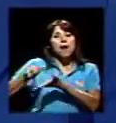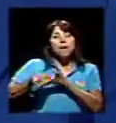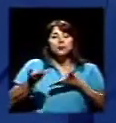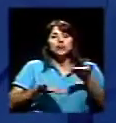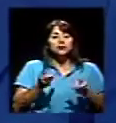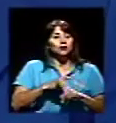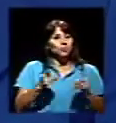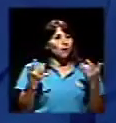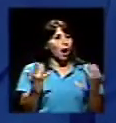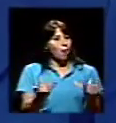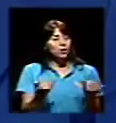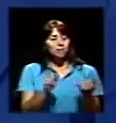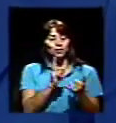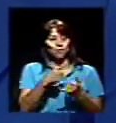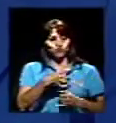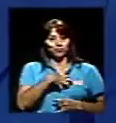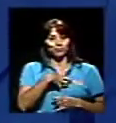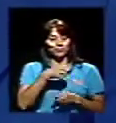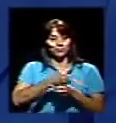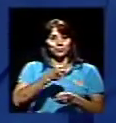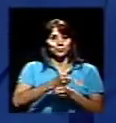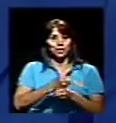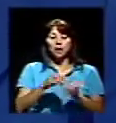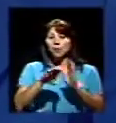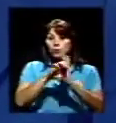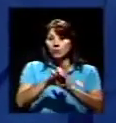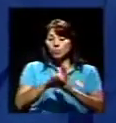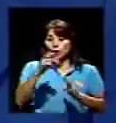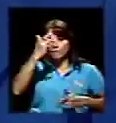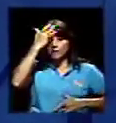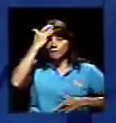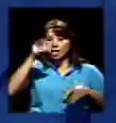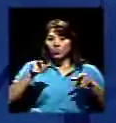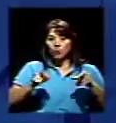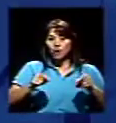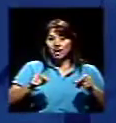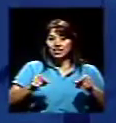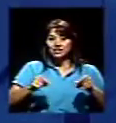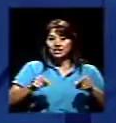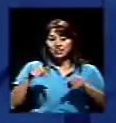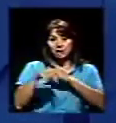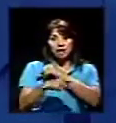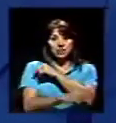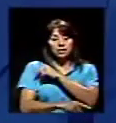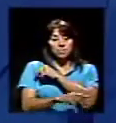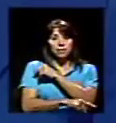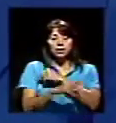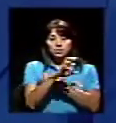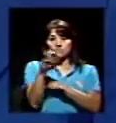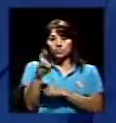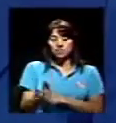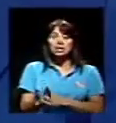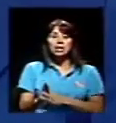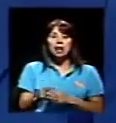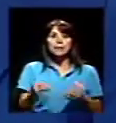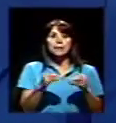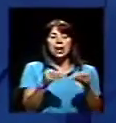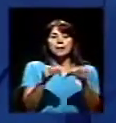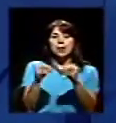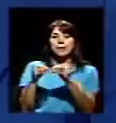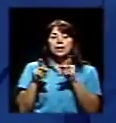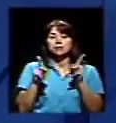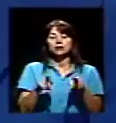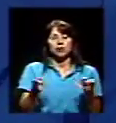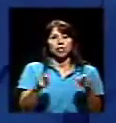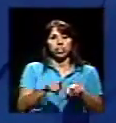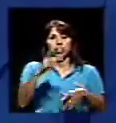la capacidad. Y en una enfermedad como el cáncer, que en este país se está incrementando la incidencia, es muy importante